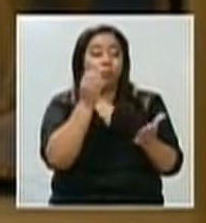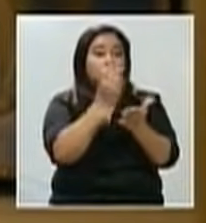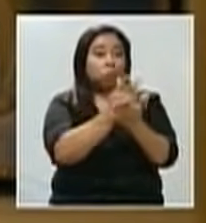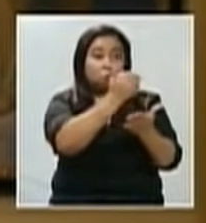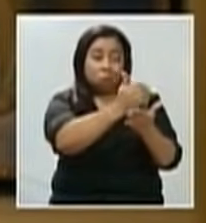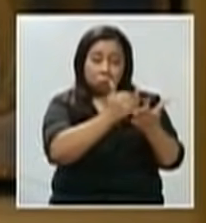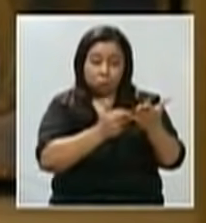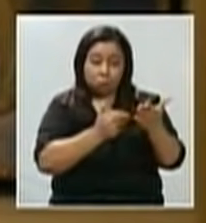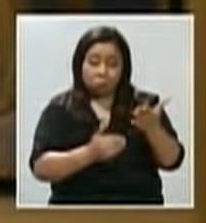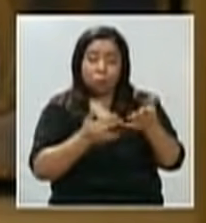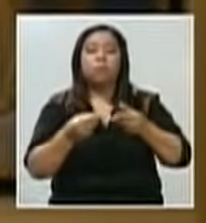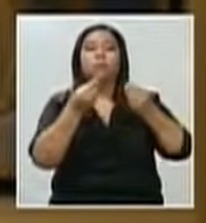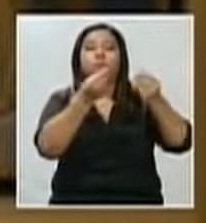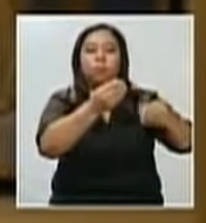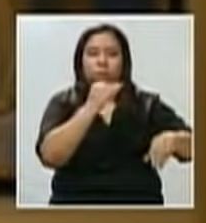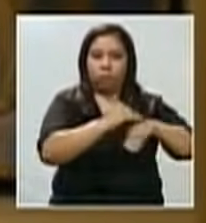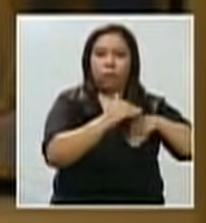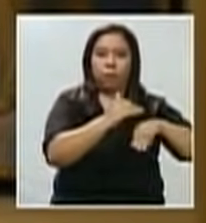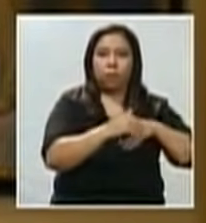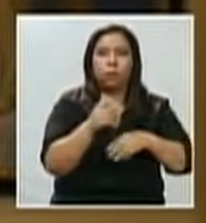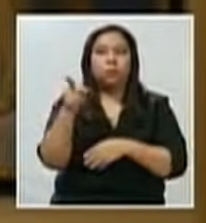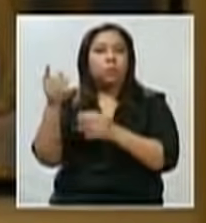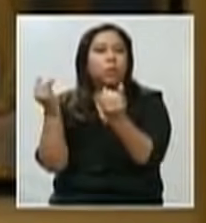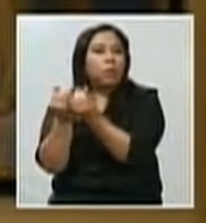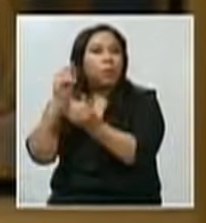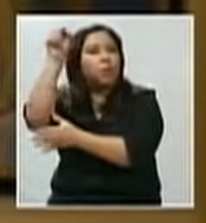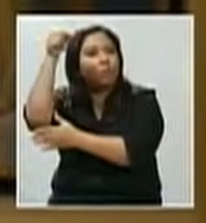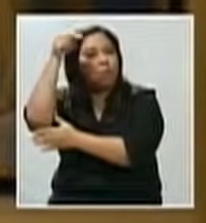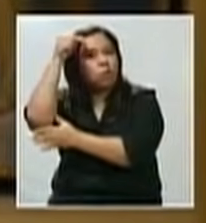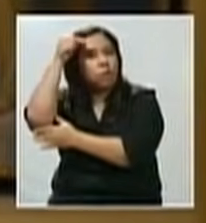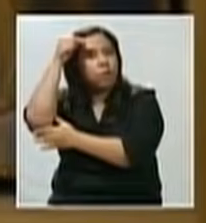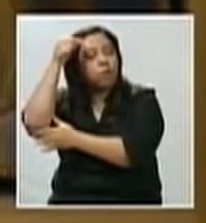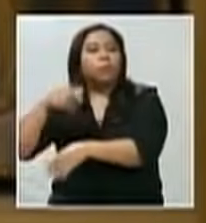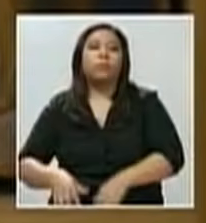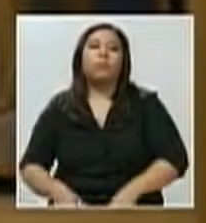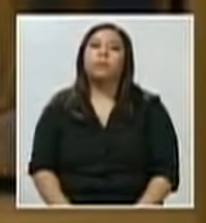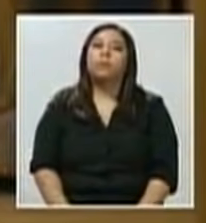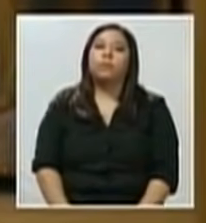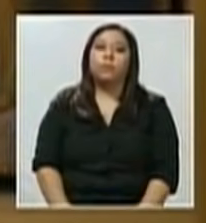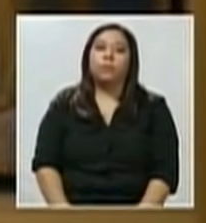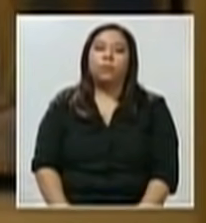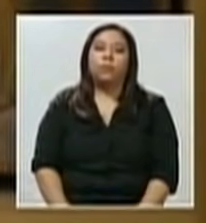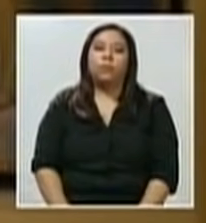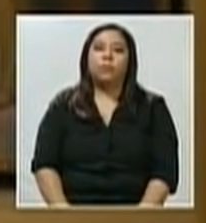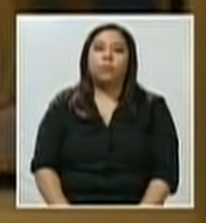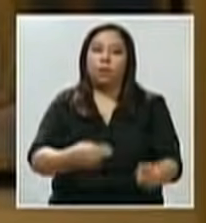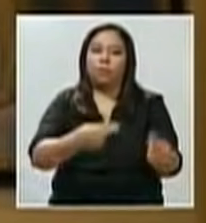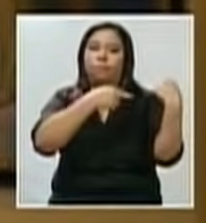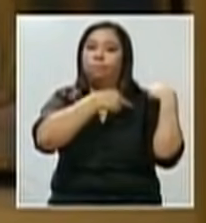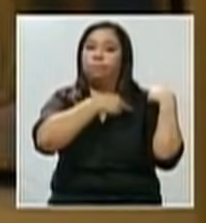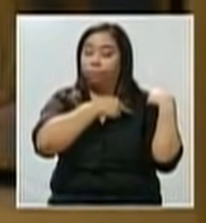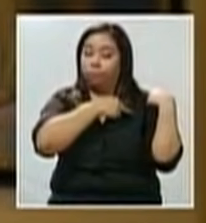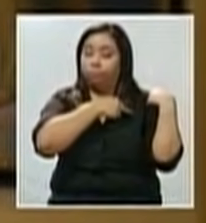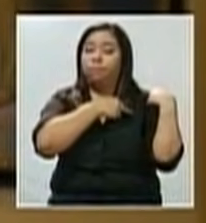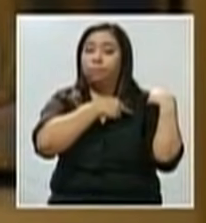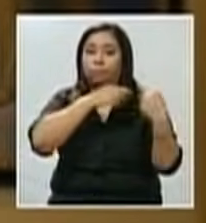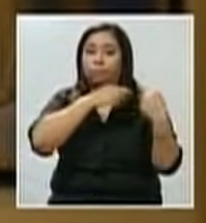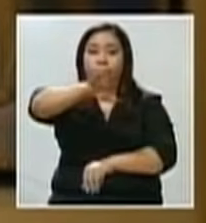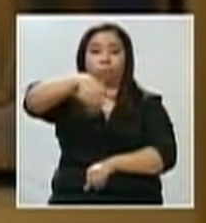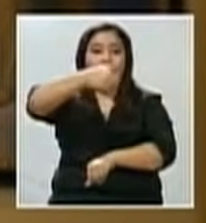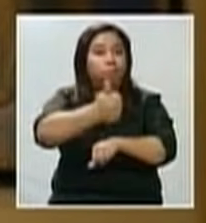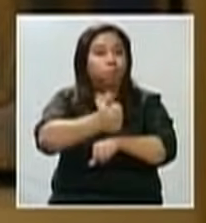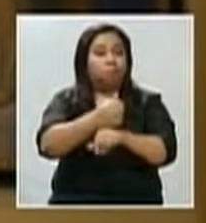explicados. Con la mayor responsabilidad, hemos establecido los protocolos de bioseguridad escolar